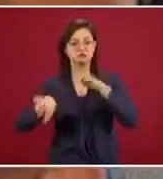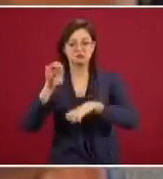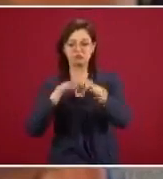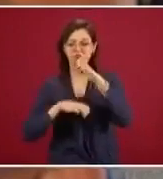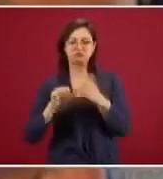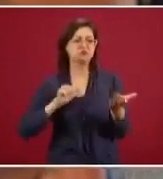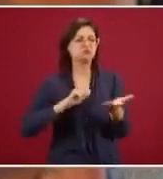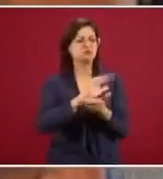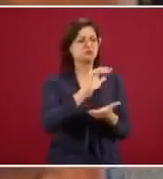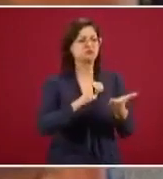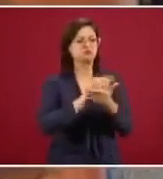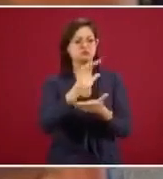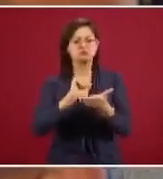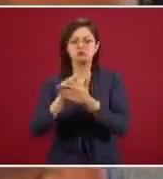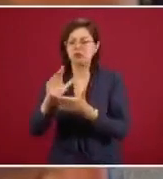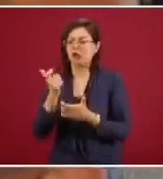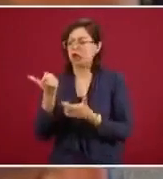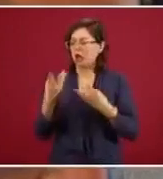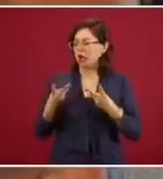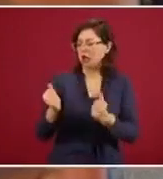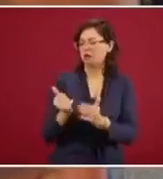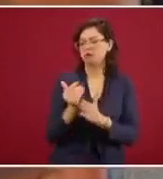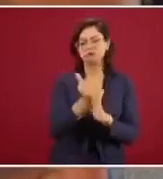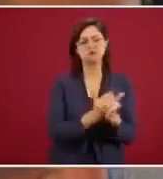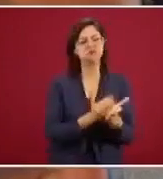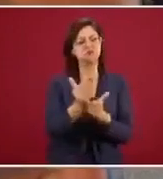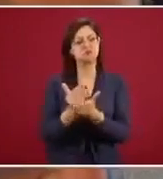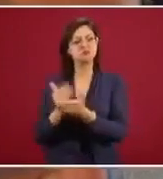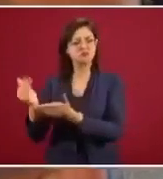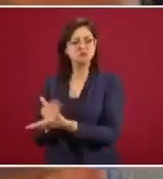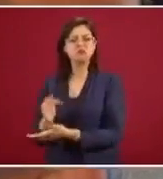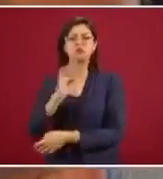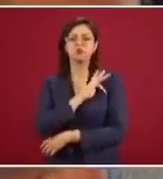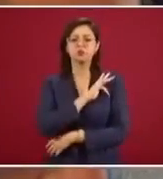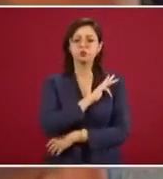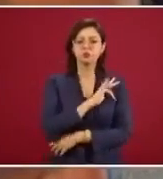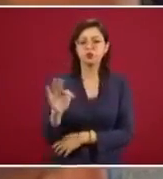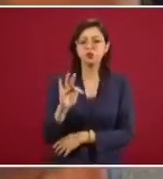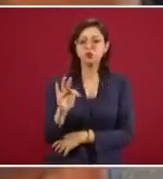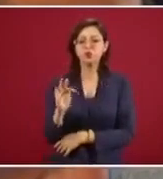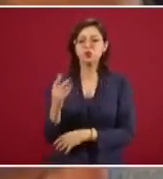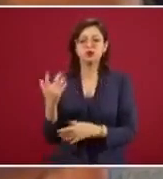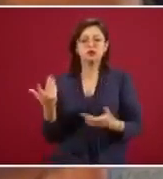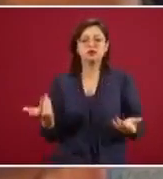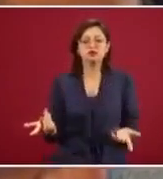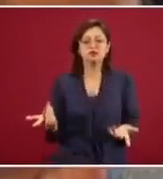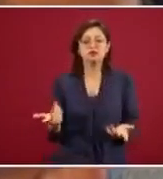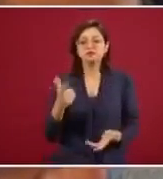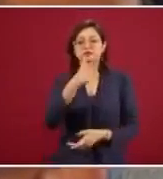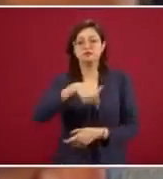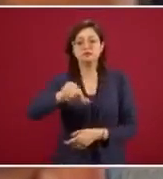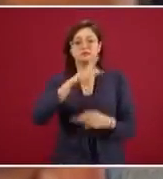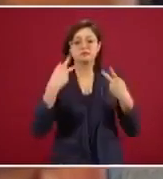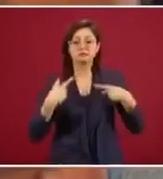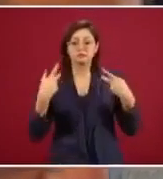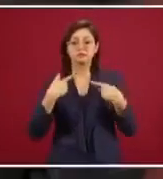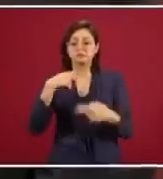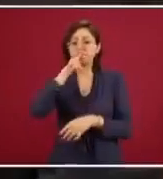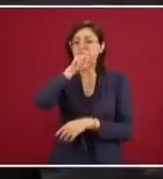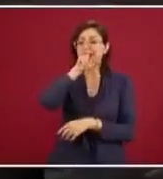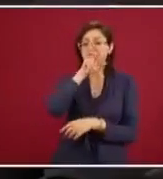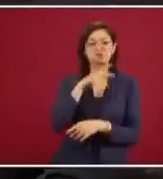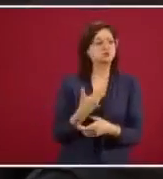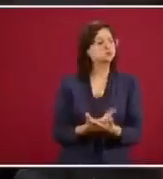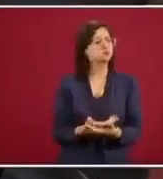recortar algunos, digamos, gastos, pero generalmente recortan la planta laboral. Eso es lo que le preocupa a los mexicanos. Hasta ahora no ha